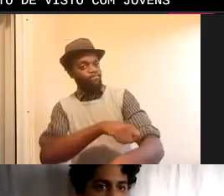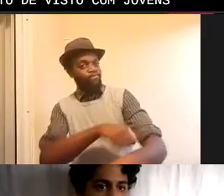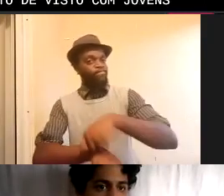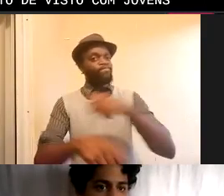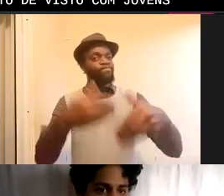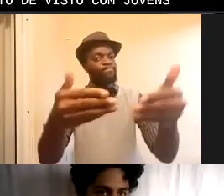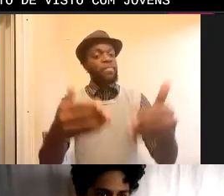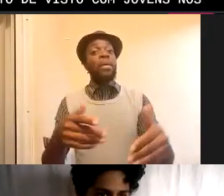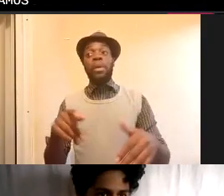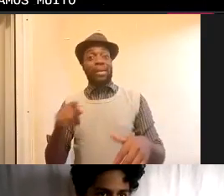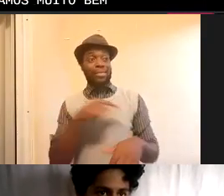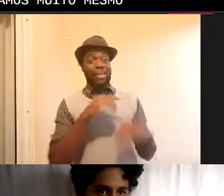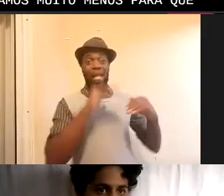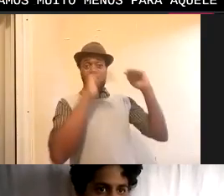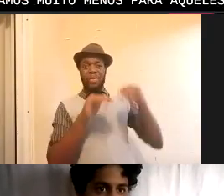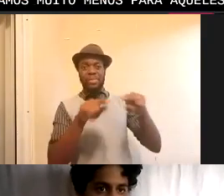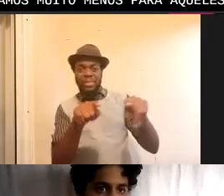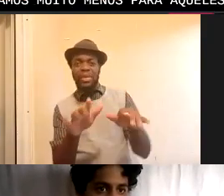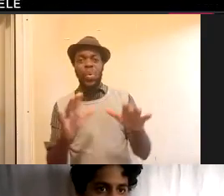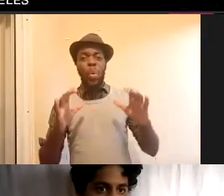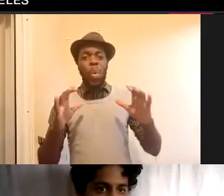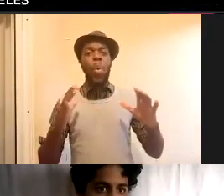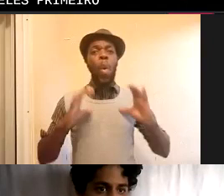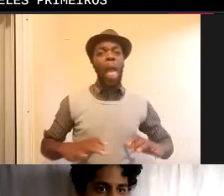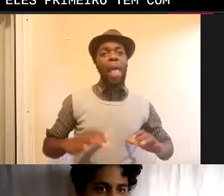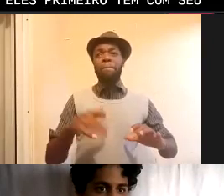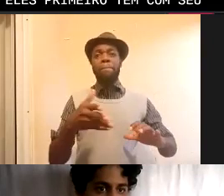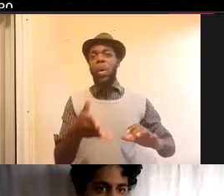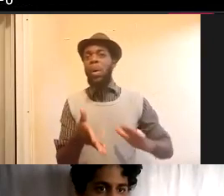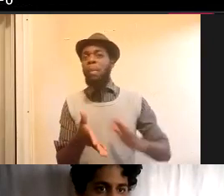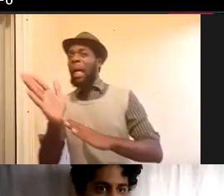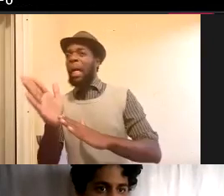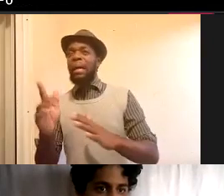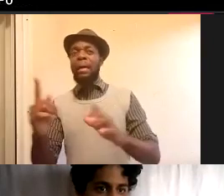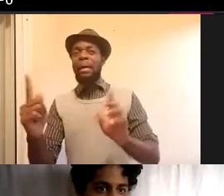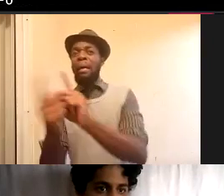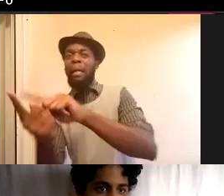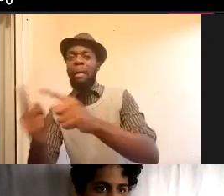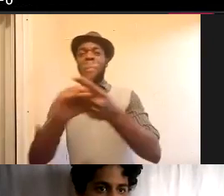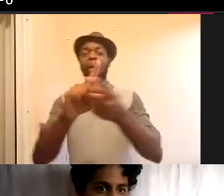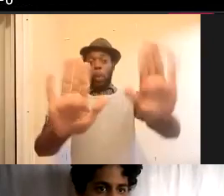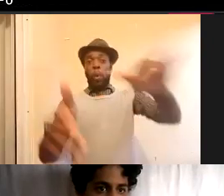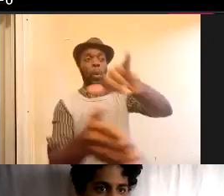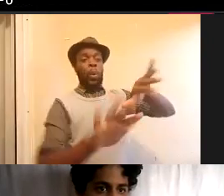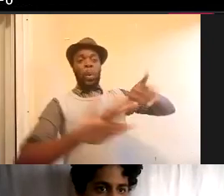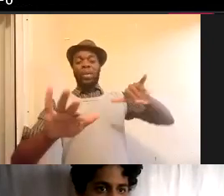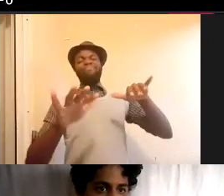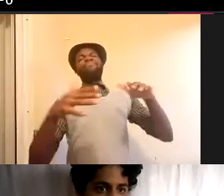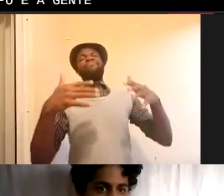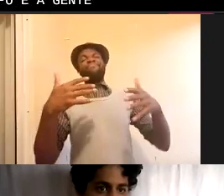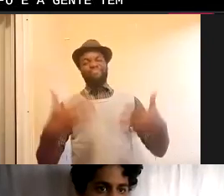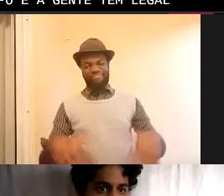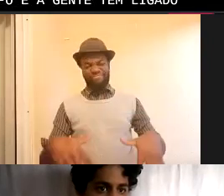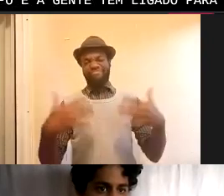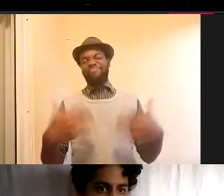ellos experimenten con su cuerpo y les hemos negado en algunas ocasiones, pero no